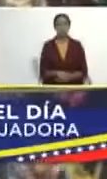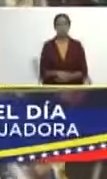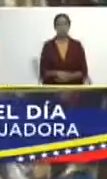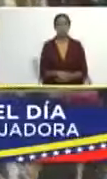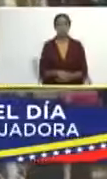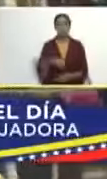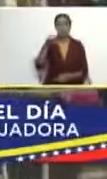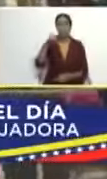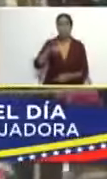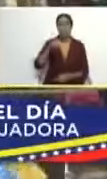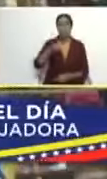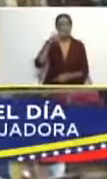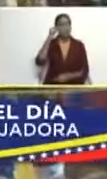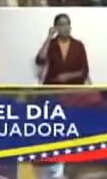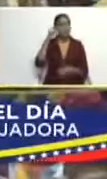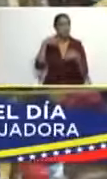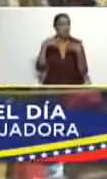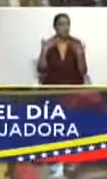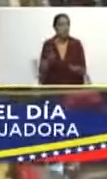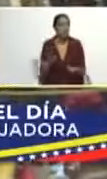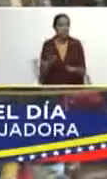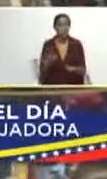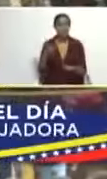Hoy es un día de patria, hermanos, hermanas.